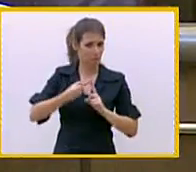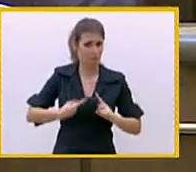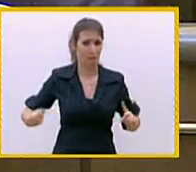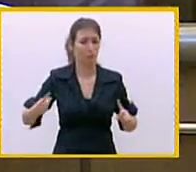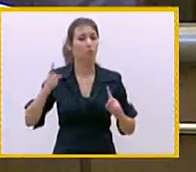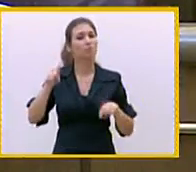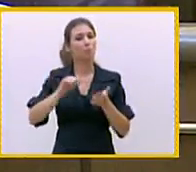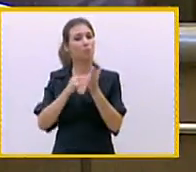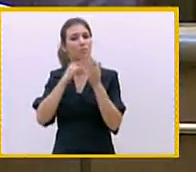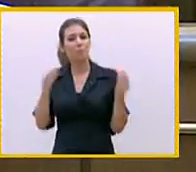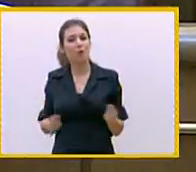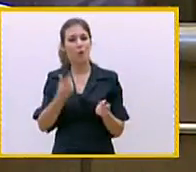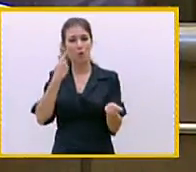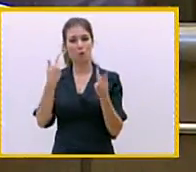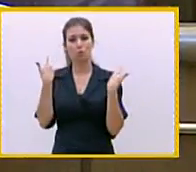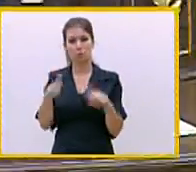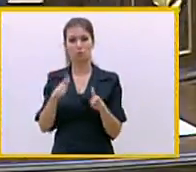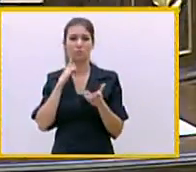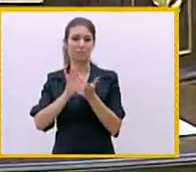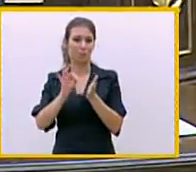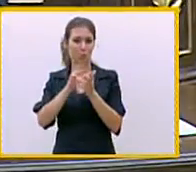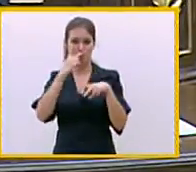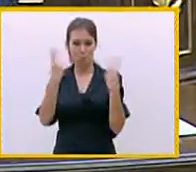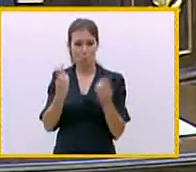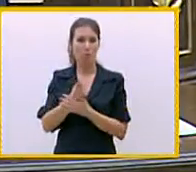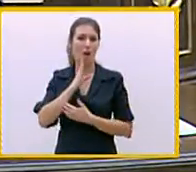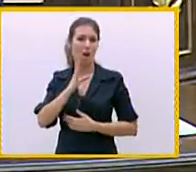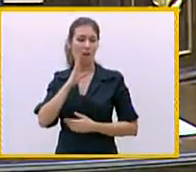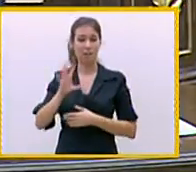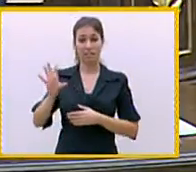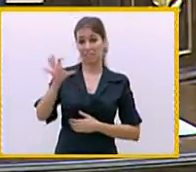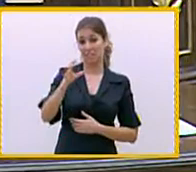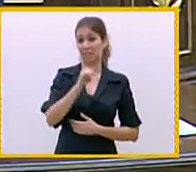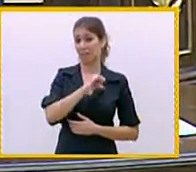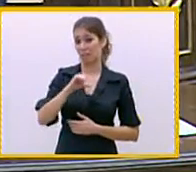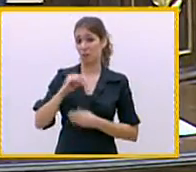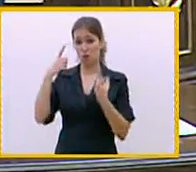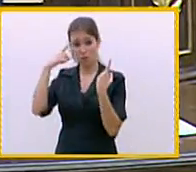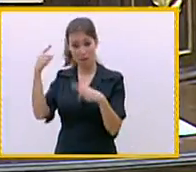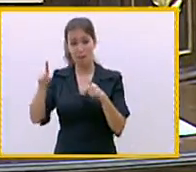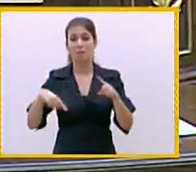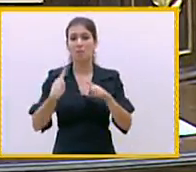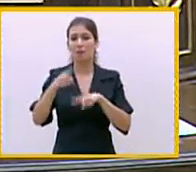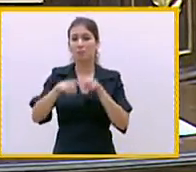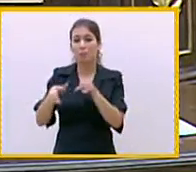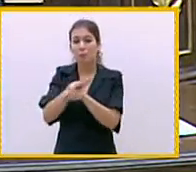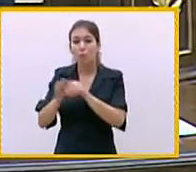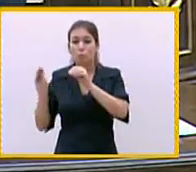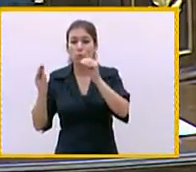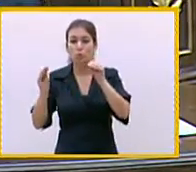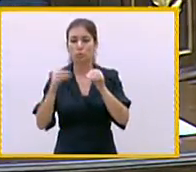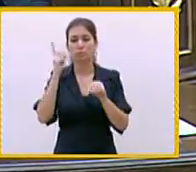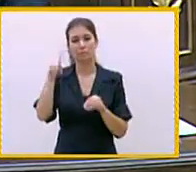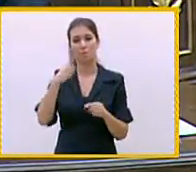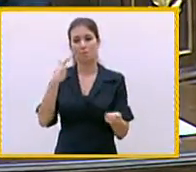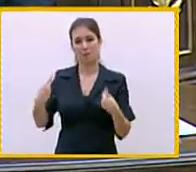de los servicios públicos de empleo regionales y que atiende a las necesidades del mercado laboral en cada zona geográfica. Tras